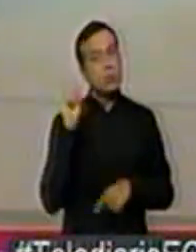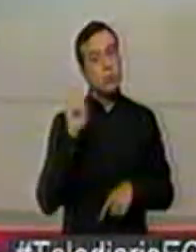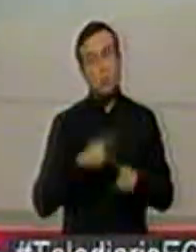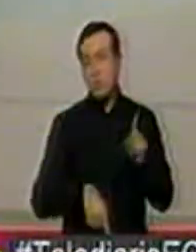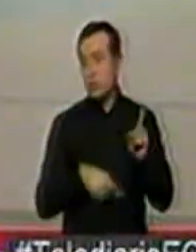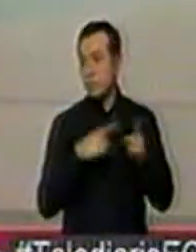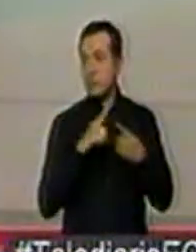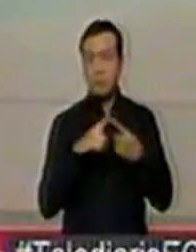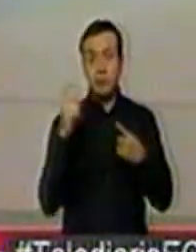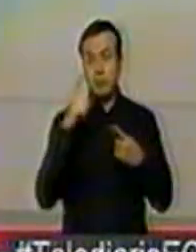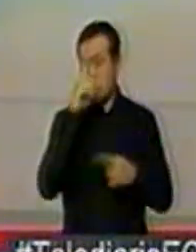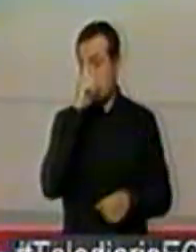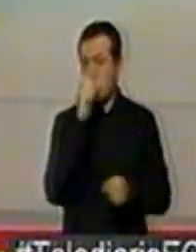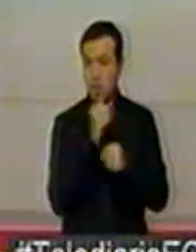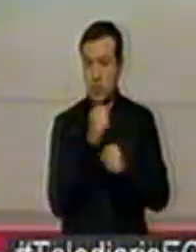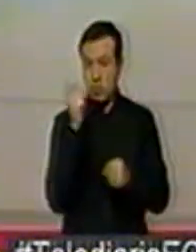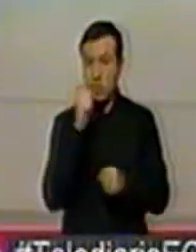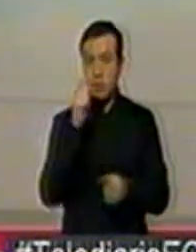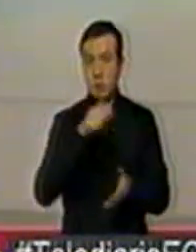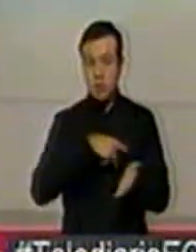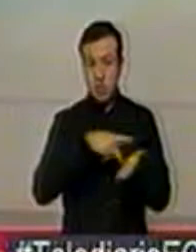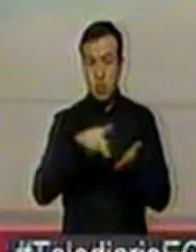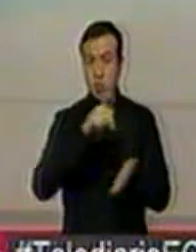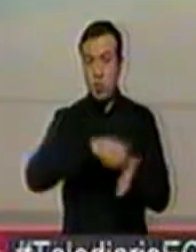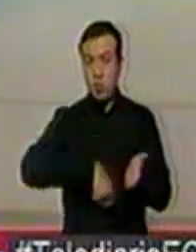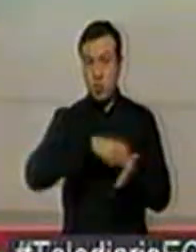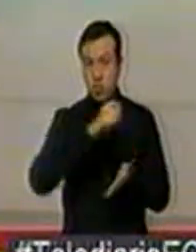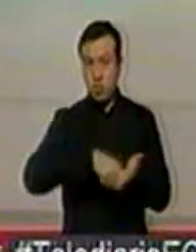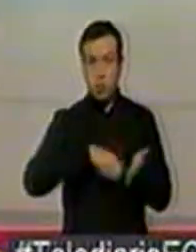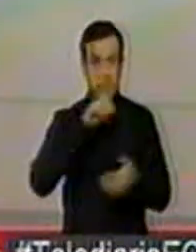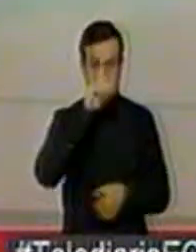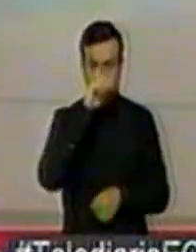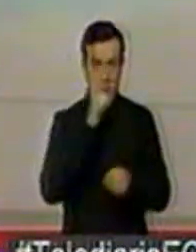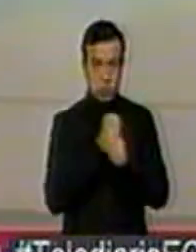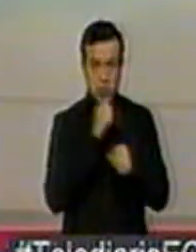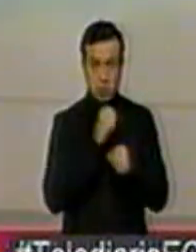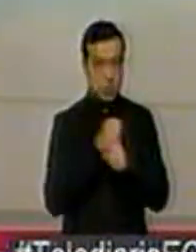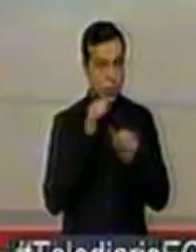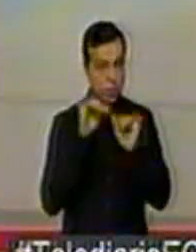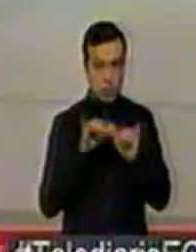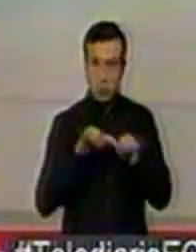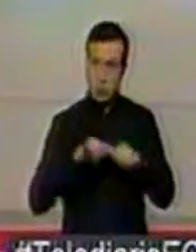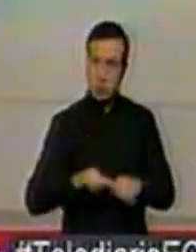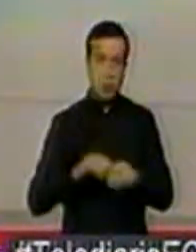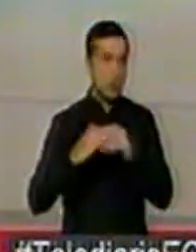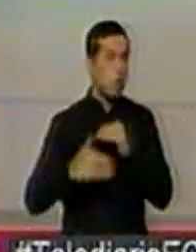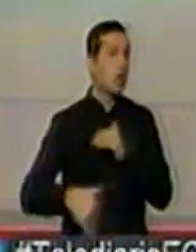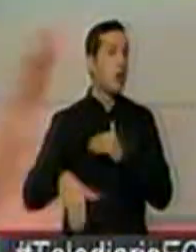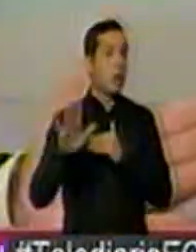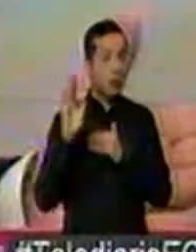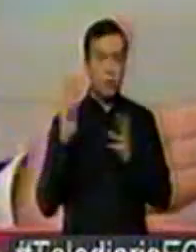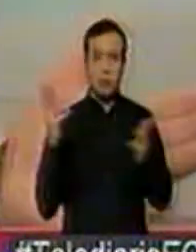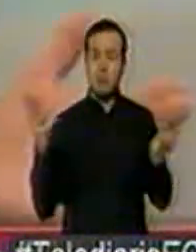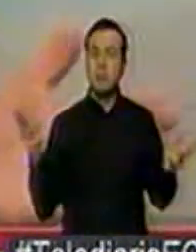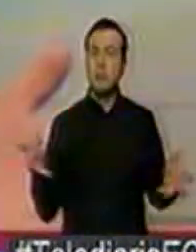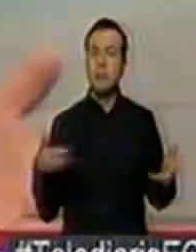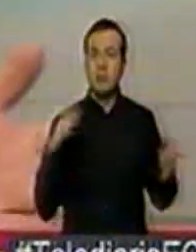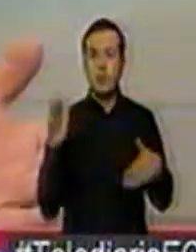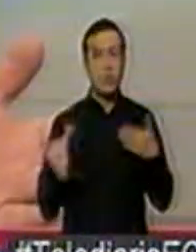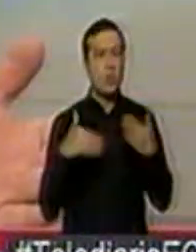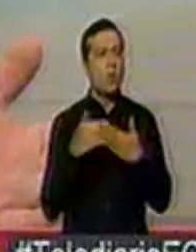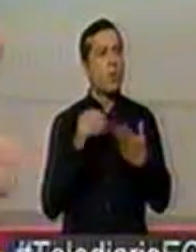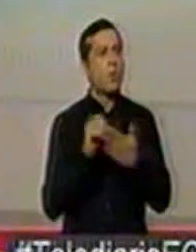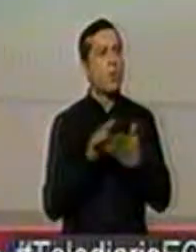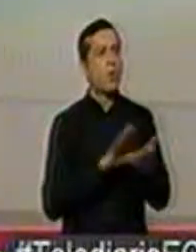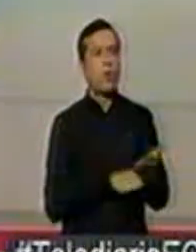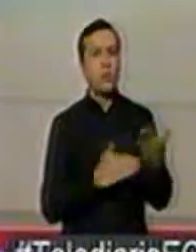en el tema laboral tú tienes que contratarlo a estos trabajadores fijos para siempre entonces todos los proyectos de